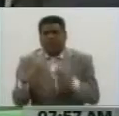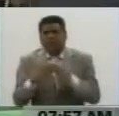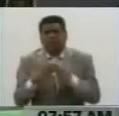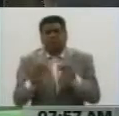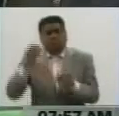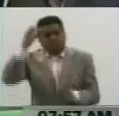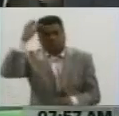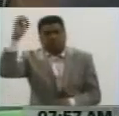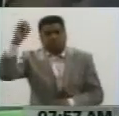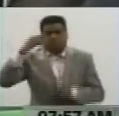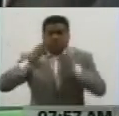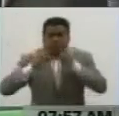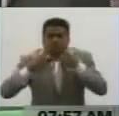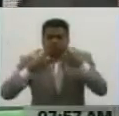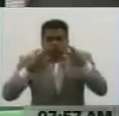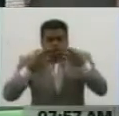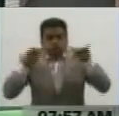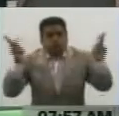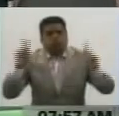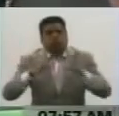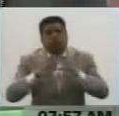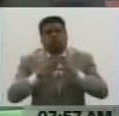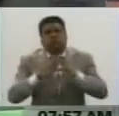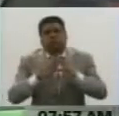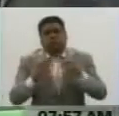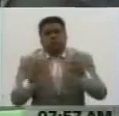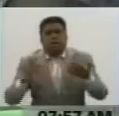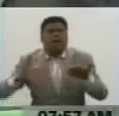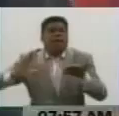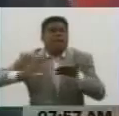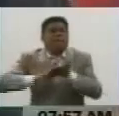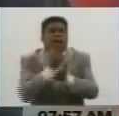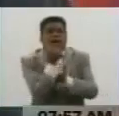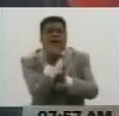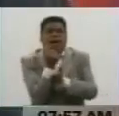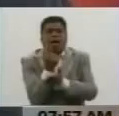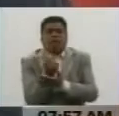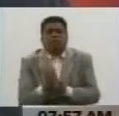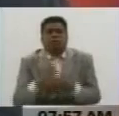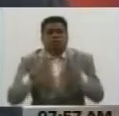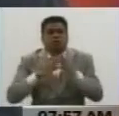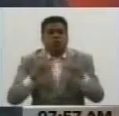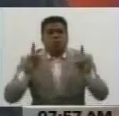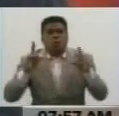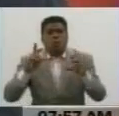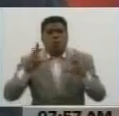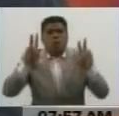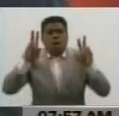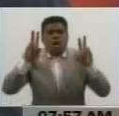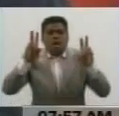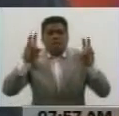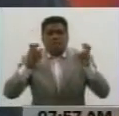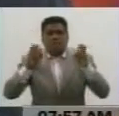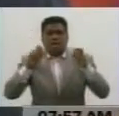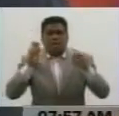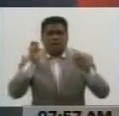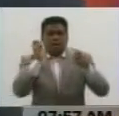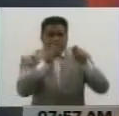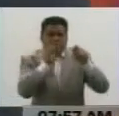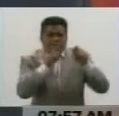en torno a lo que es, bueno, un Estado que ahora busca saquear, como lo han dicho ellos, el tema minero? Mira, el Estado lo que busca